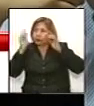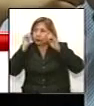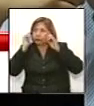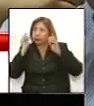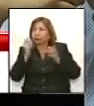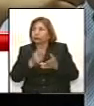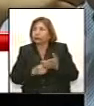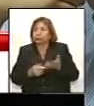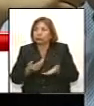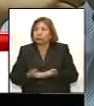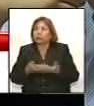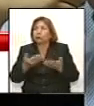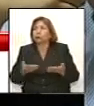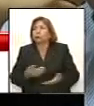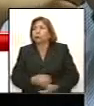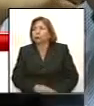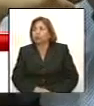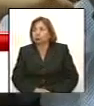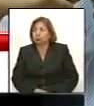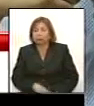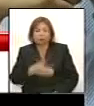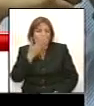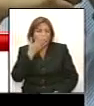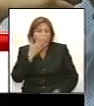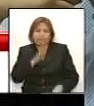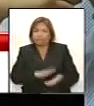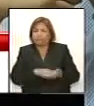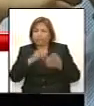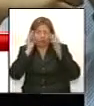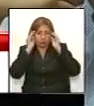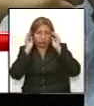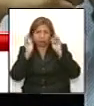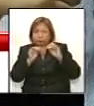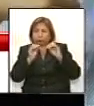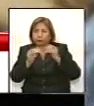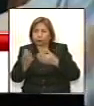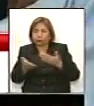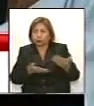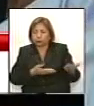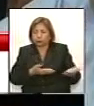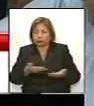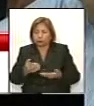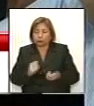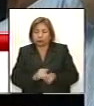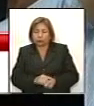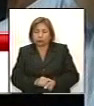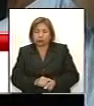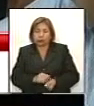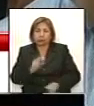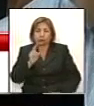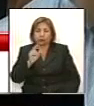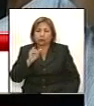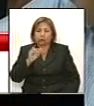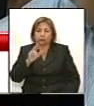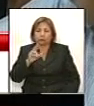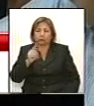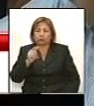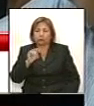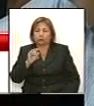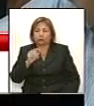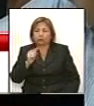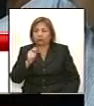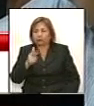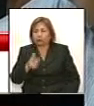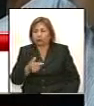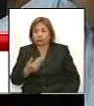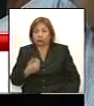que lleven en tal caso una mala opinión del servicio. Y en este caso, el tema de virtual,